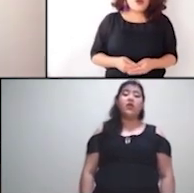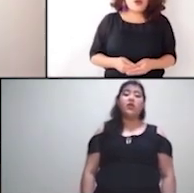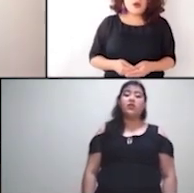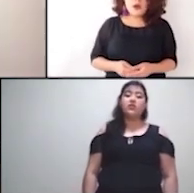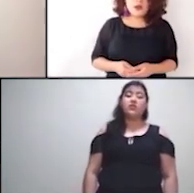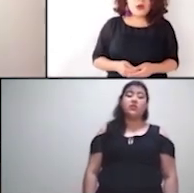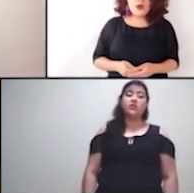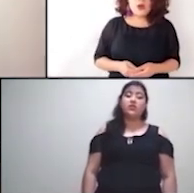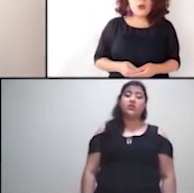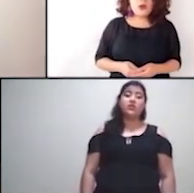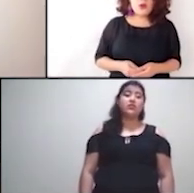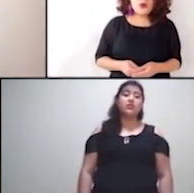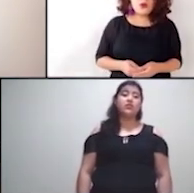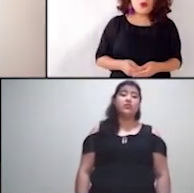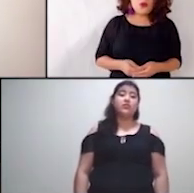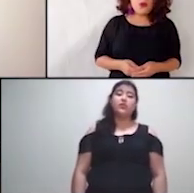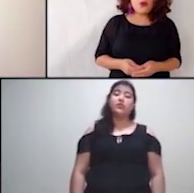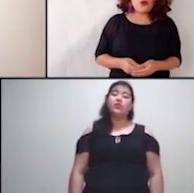no